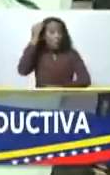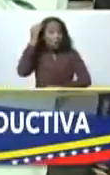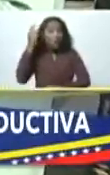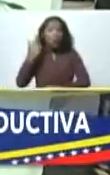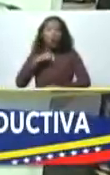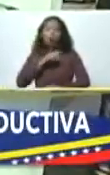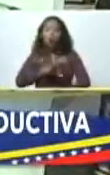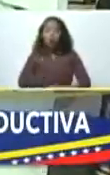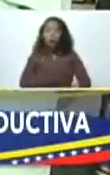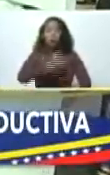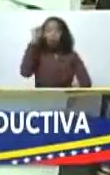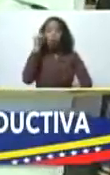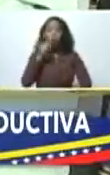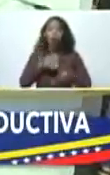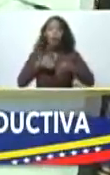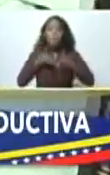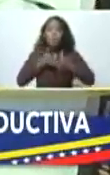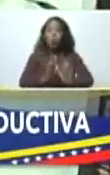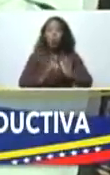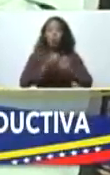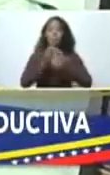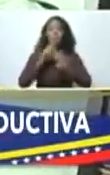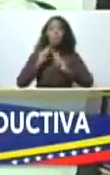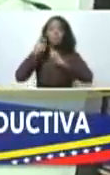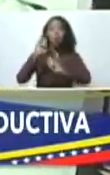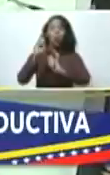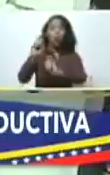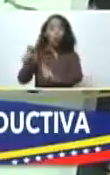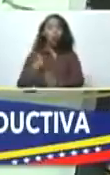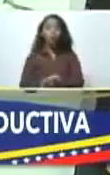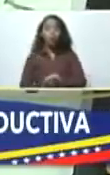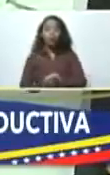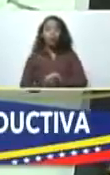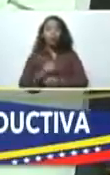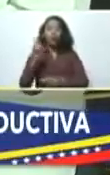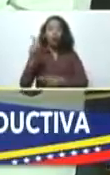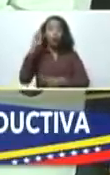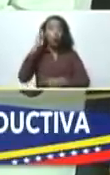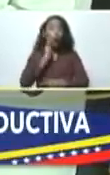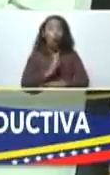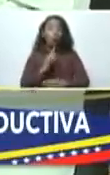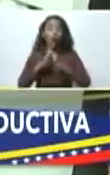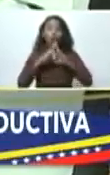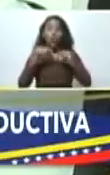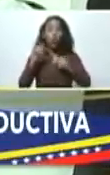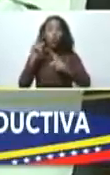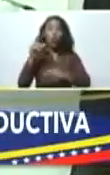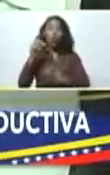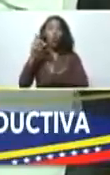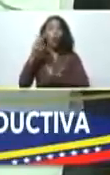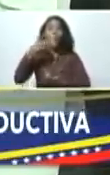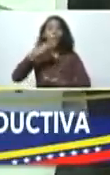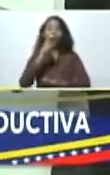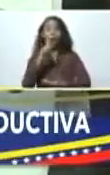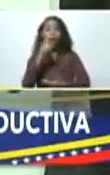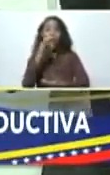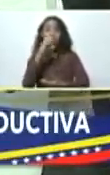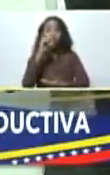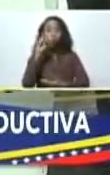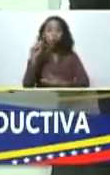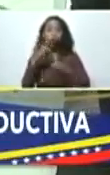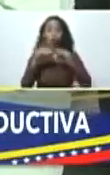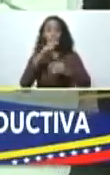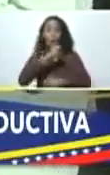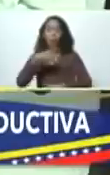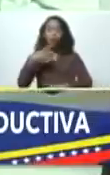nuestro libertador. Claro, porque Bolívar, Palacios y Blanco, todos los Bolívar, todos los Palacios y todos los Blancos vienen